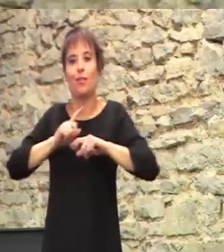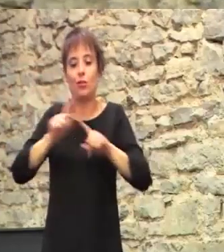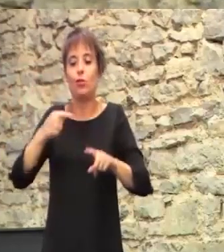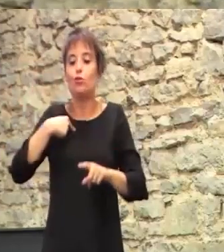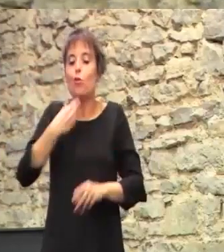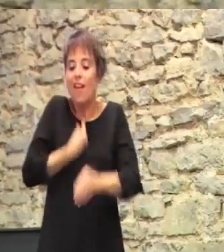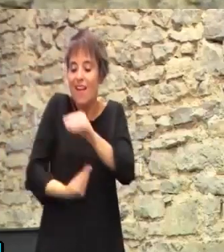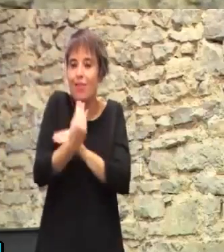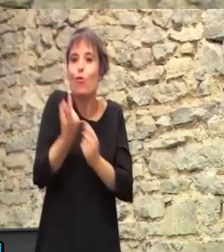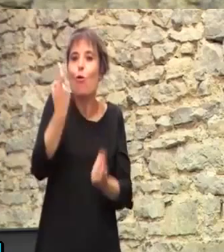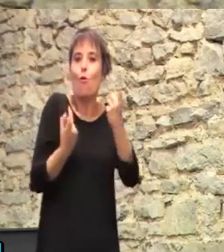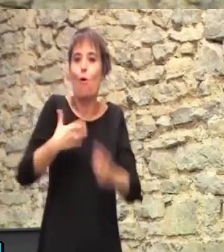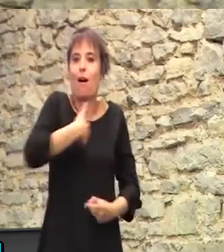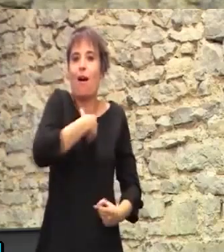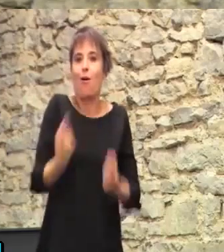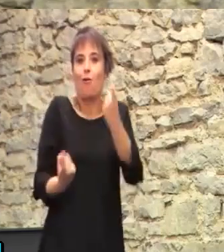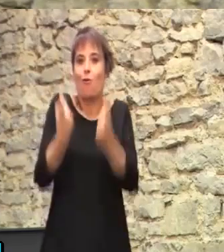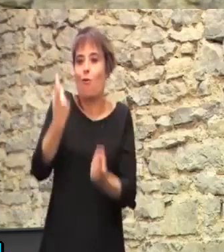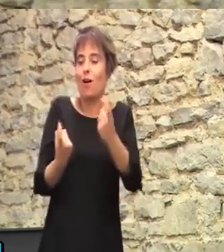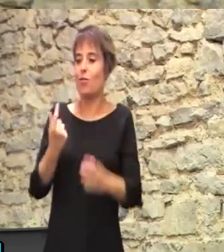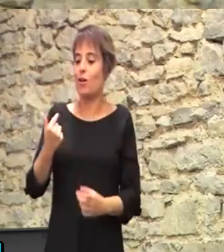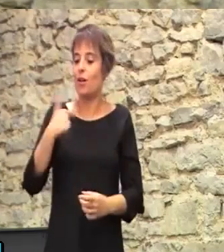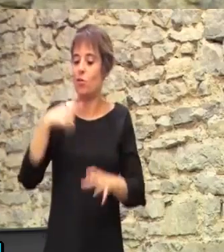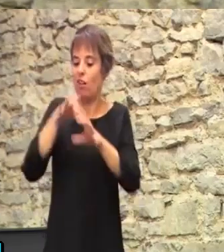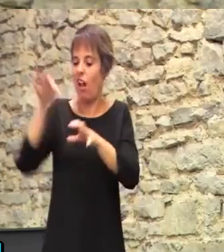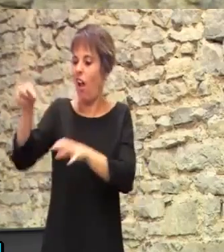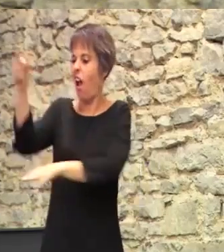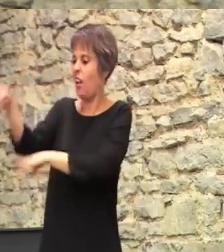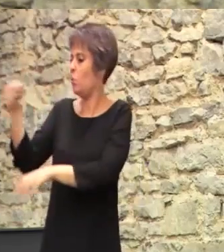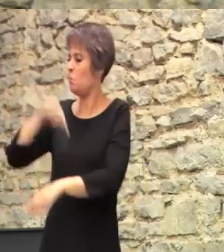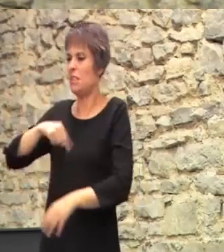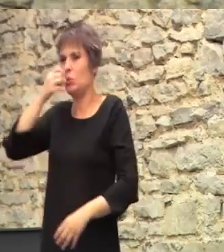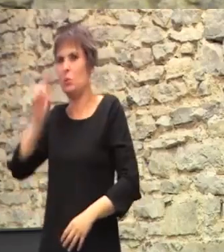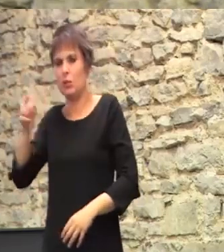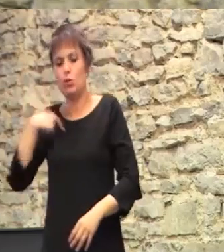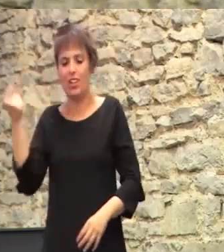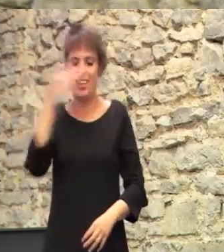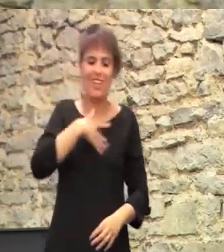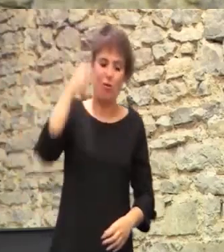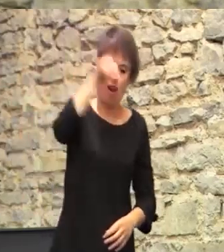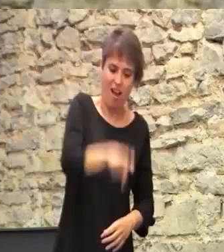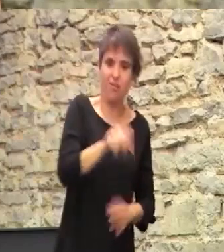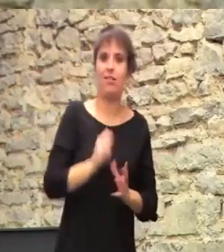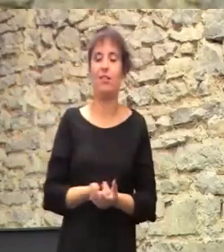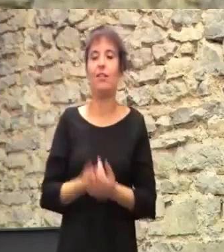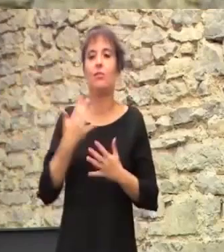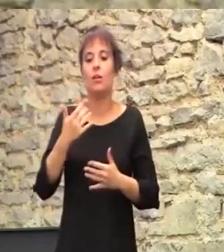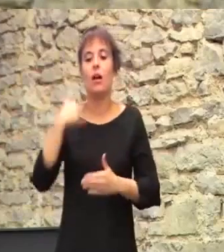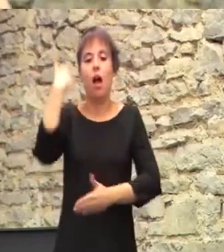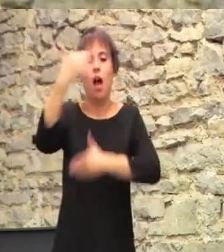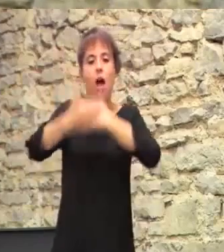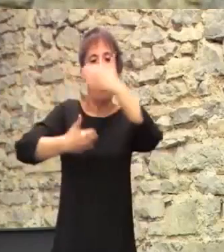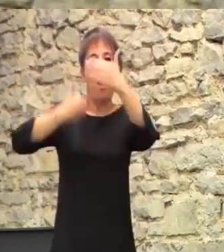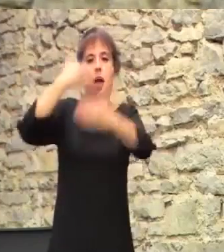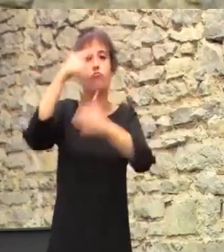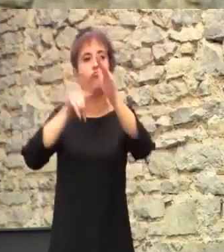nacido jugadora me han puesto en un lugar que no corresponde y me siento mal entonces todo eso fue avanzando en una época